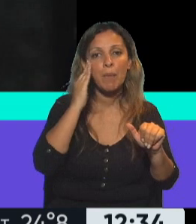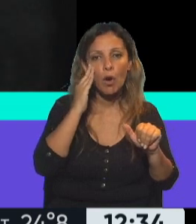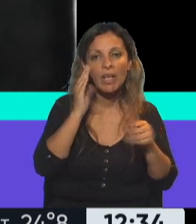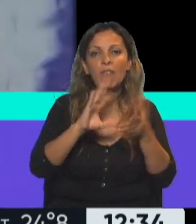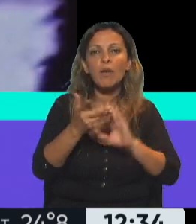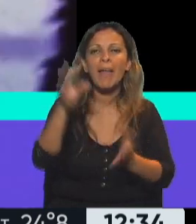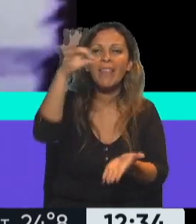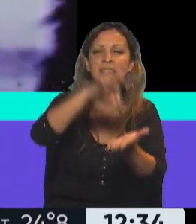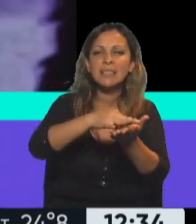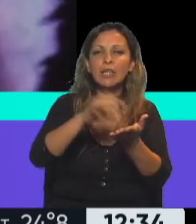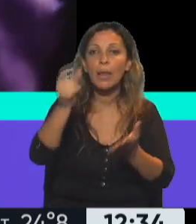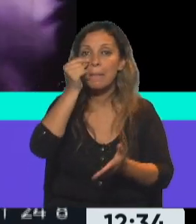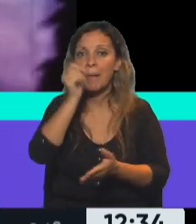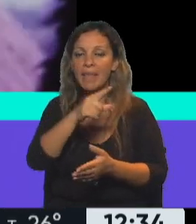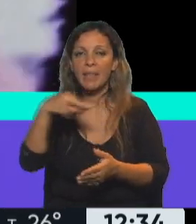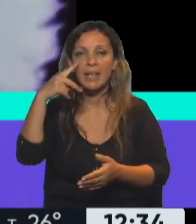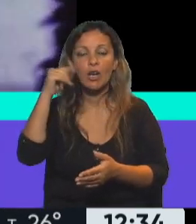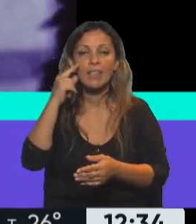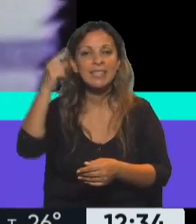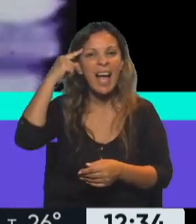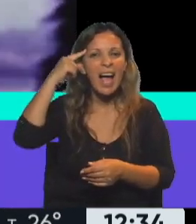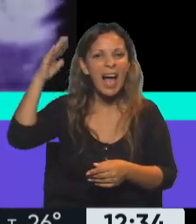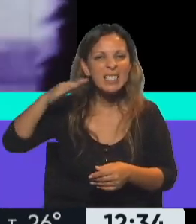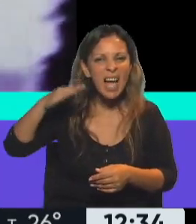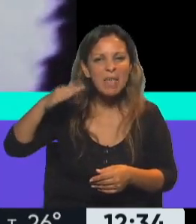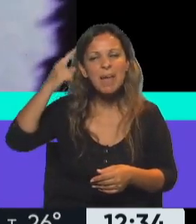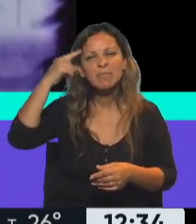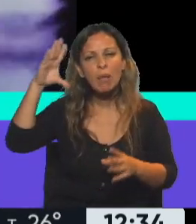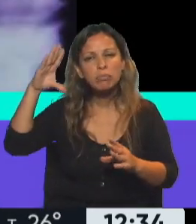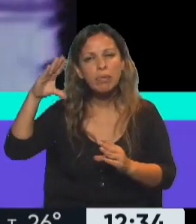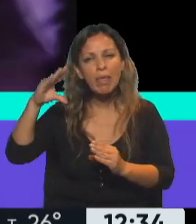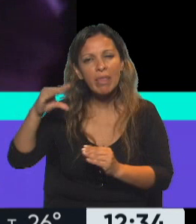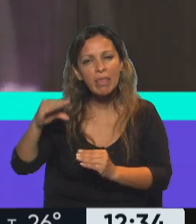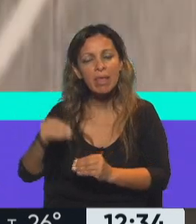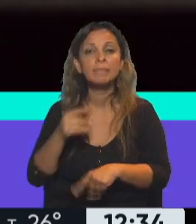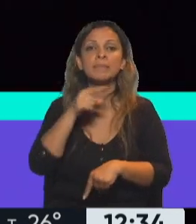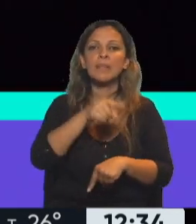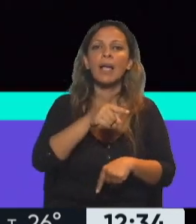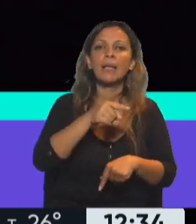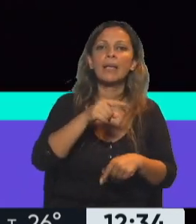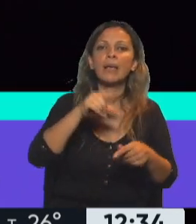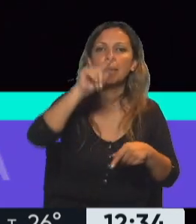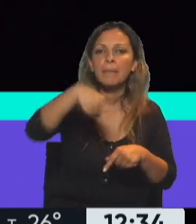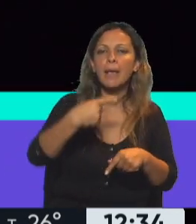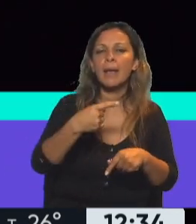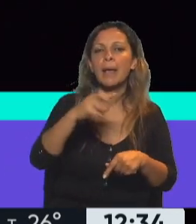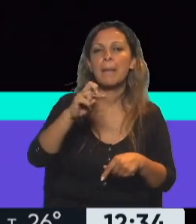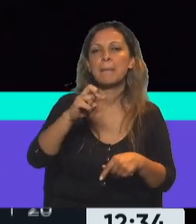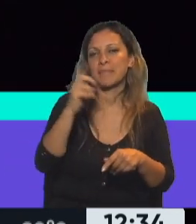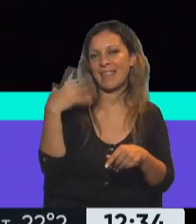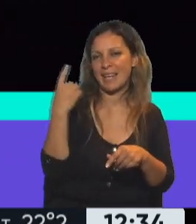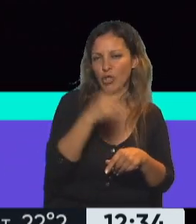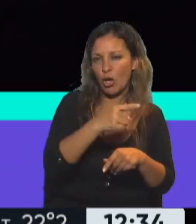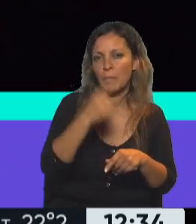con el padre de Nicolás, que tiene Alzheimer y empieza a perder la memoria. Y acá juega en un modo circular Prividera con lo que es la